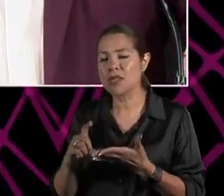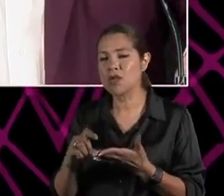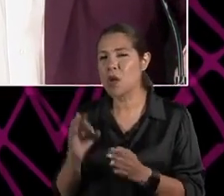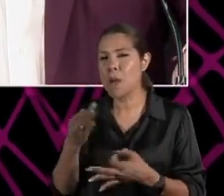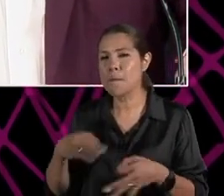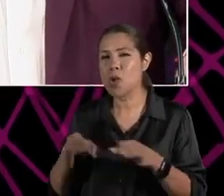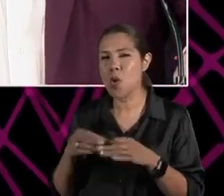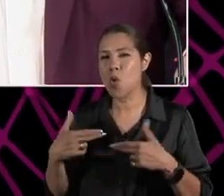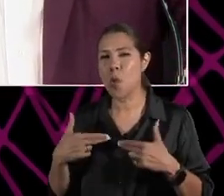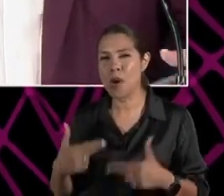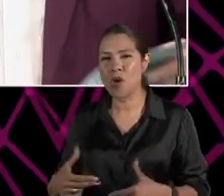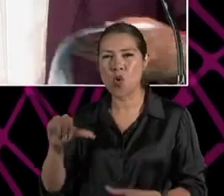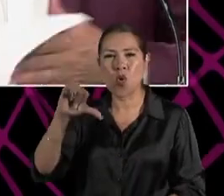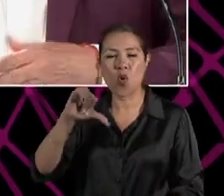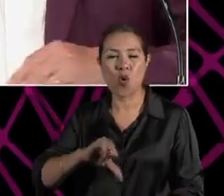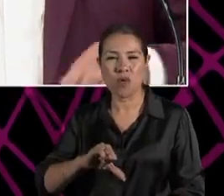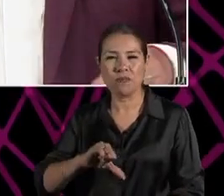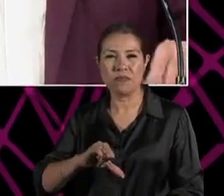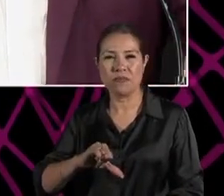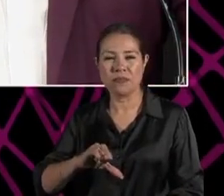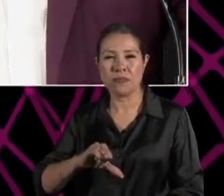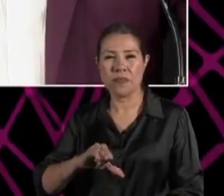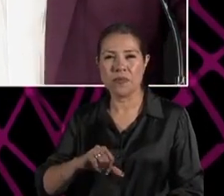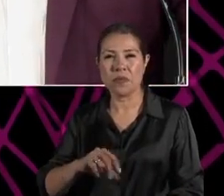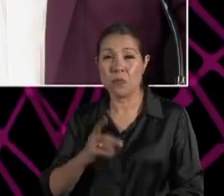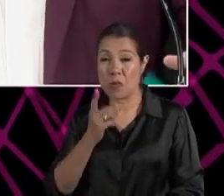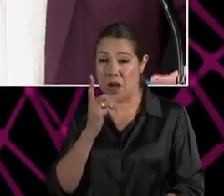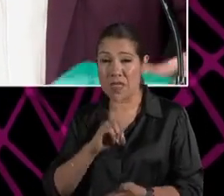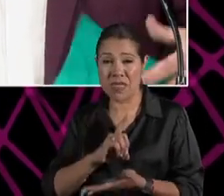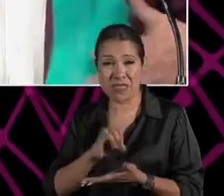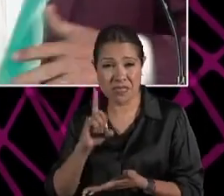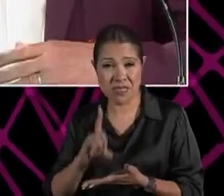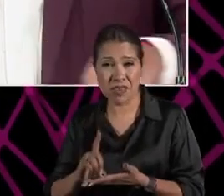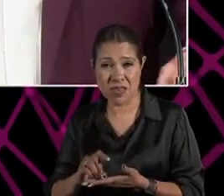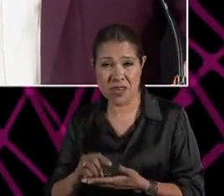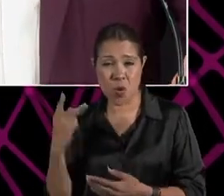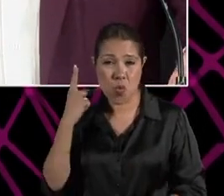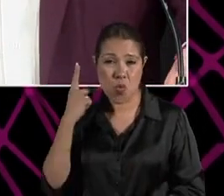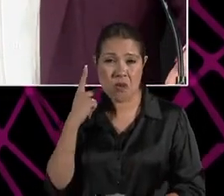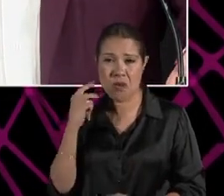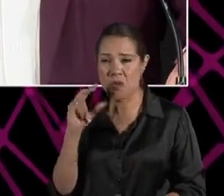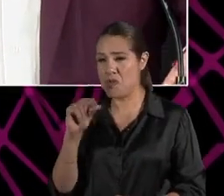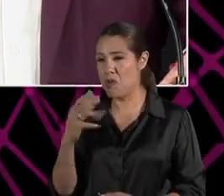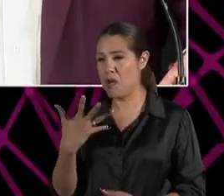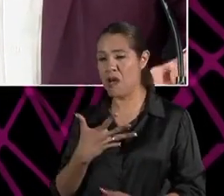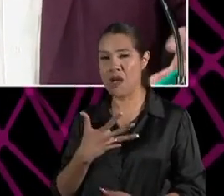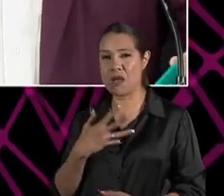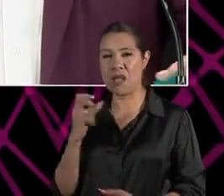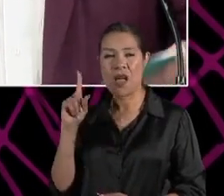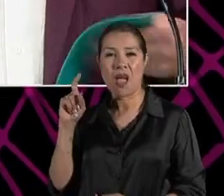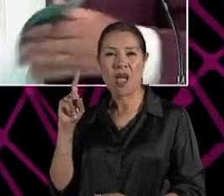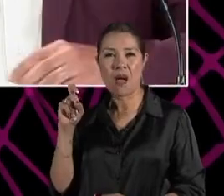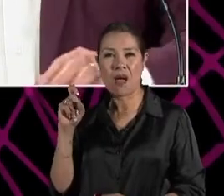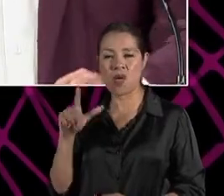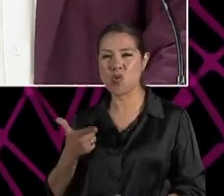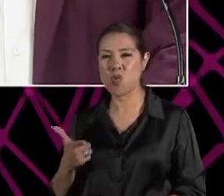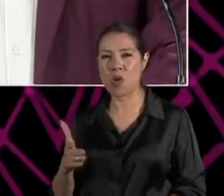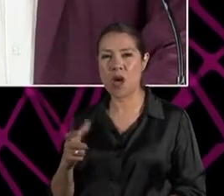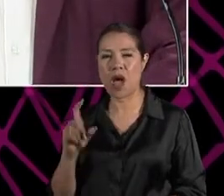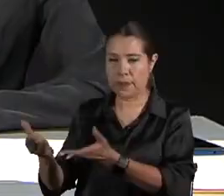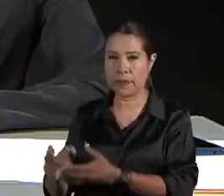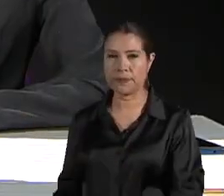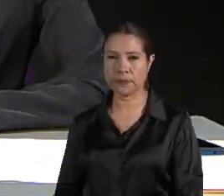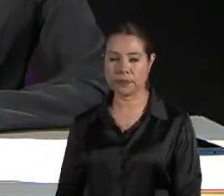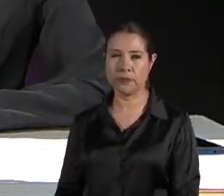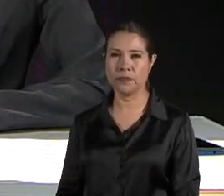fundamental humano y hoy, lamentablemente, por decisiones políticas, se le niega a Guanajuato. A Guanajuato ni un vaso de